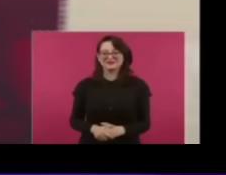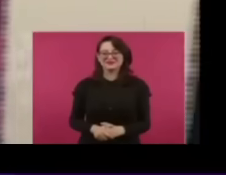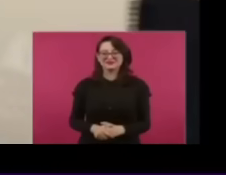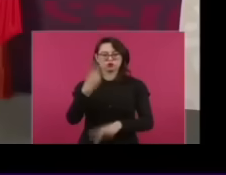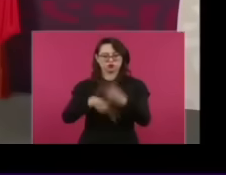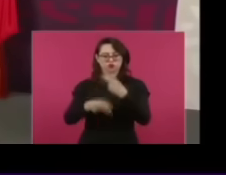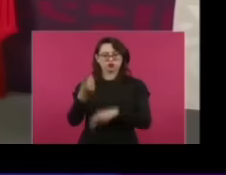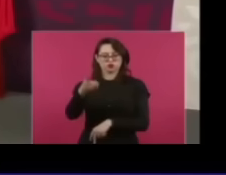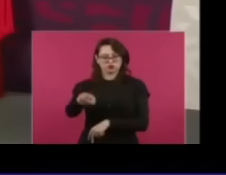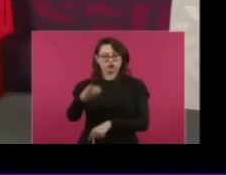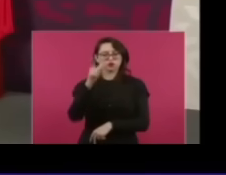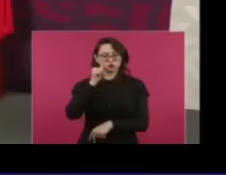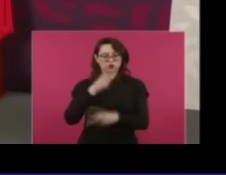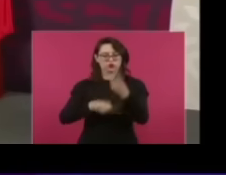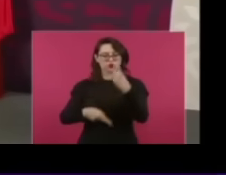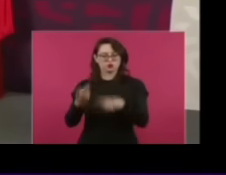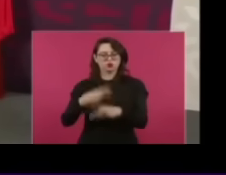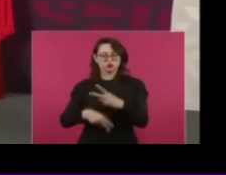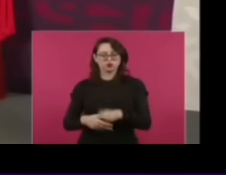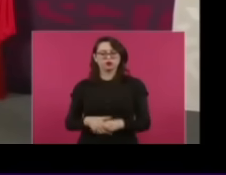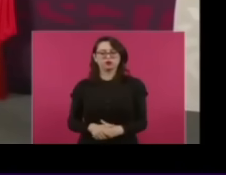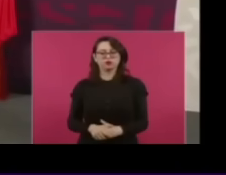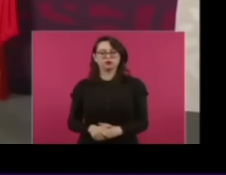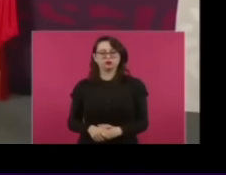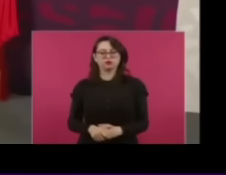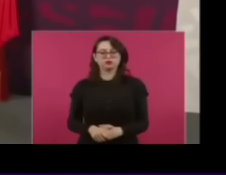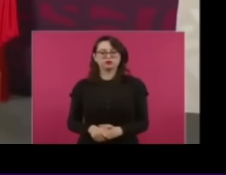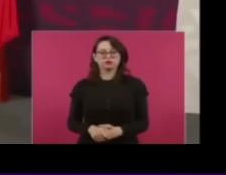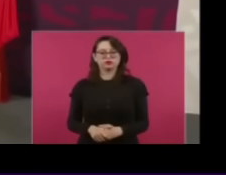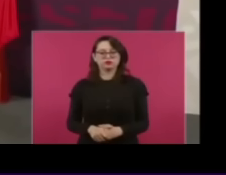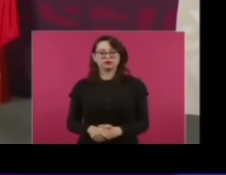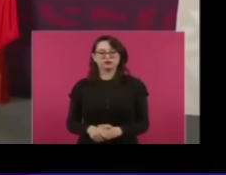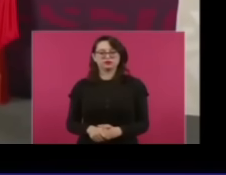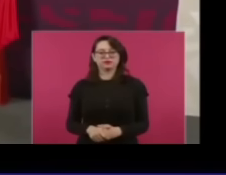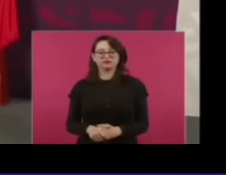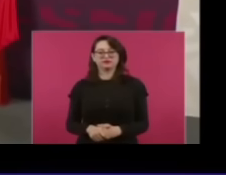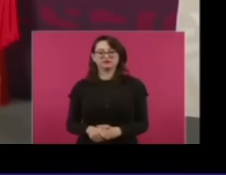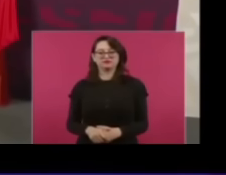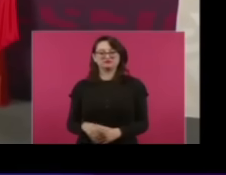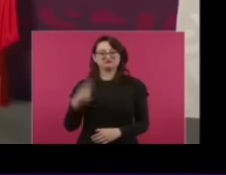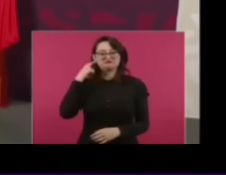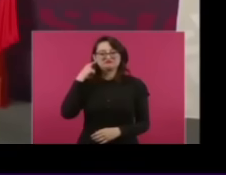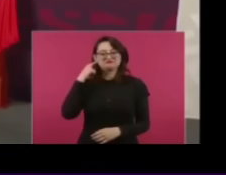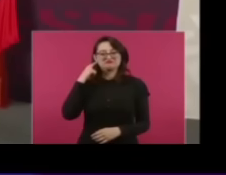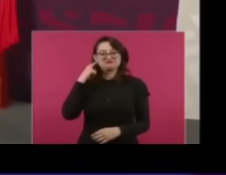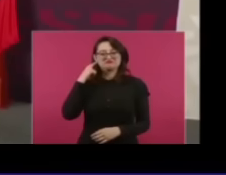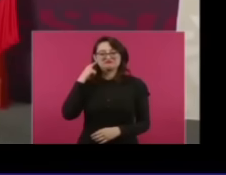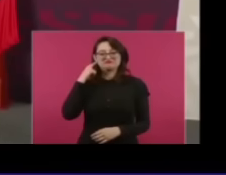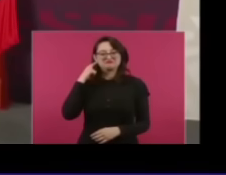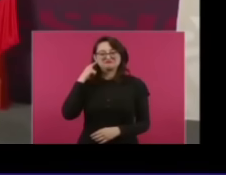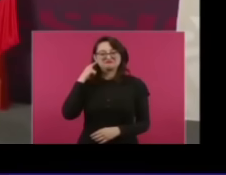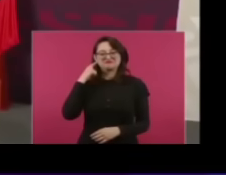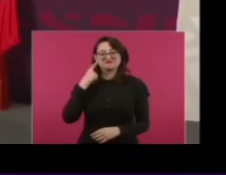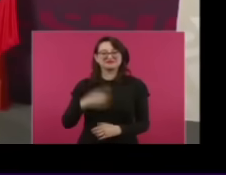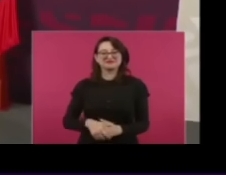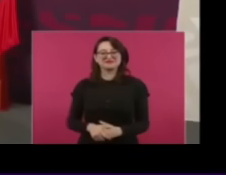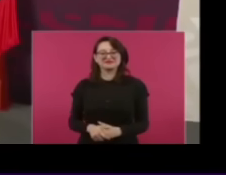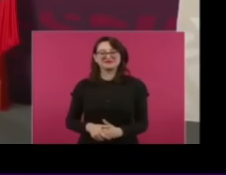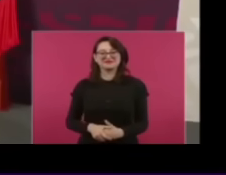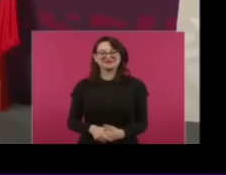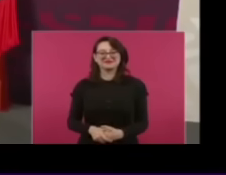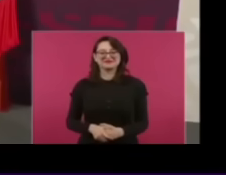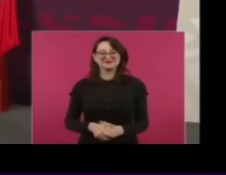más en esta gran familia pregonera. Señores, lamentablemente, y como ya es costumbre por parte de esta